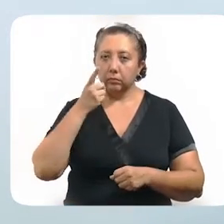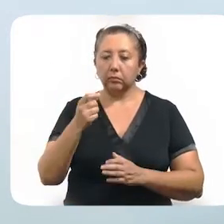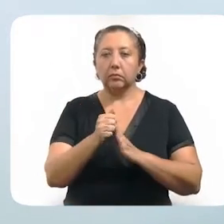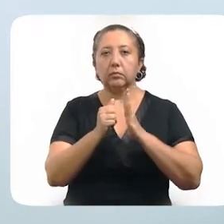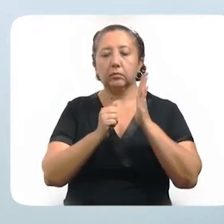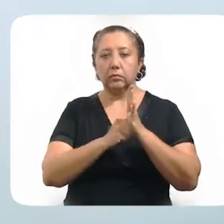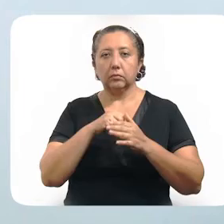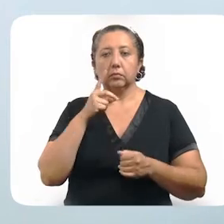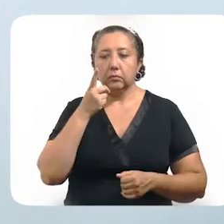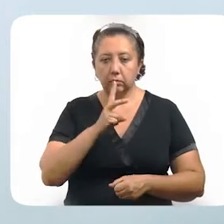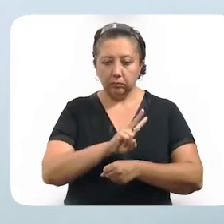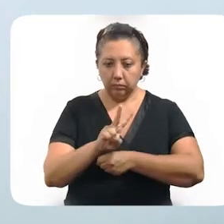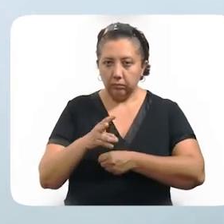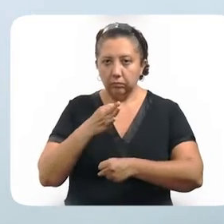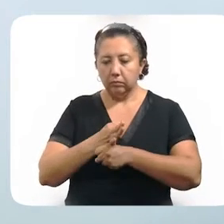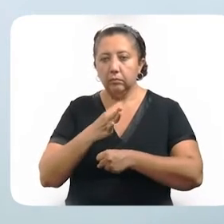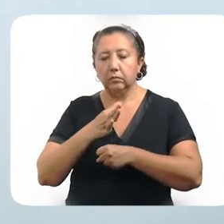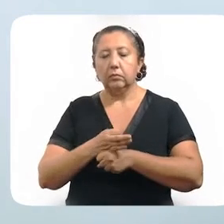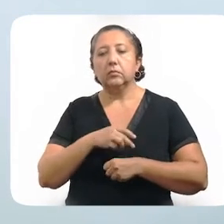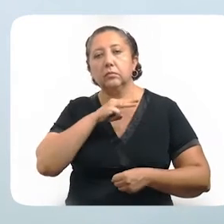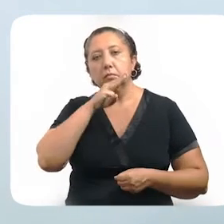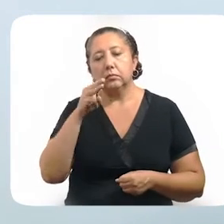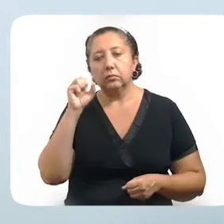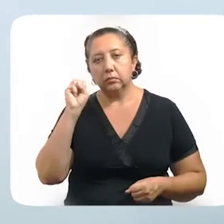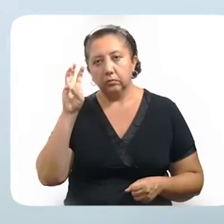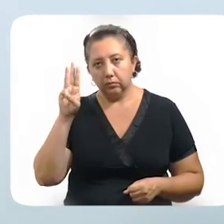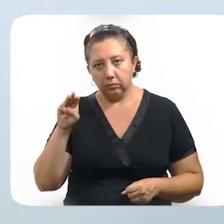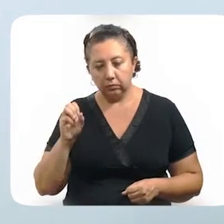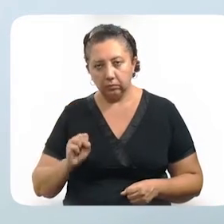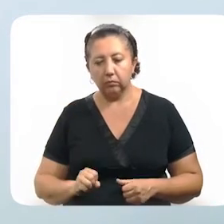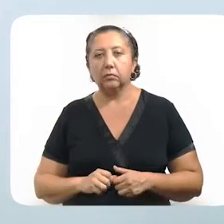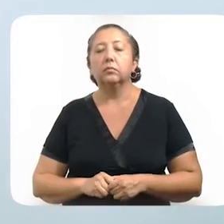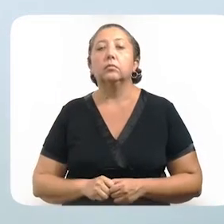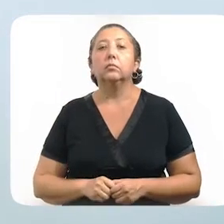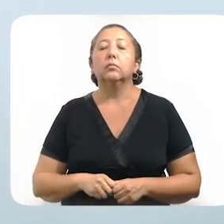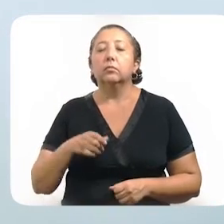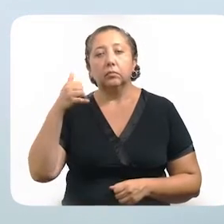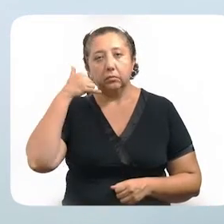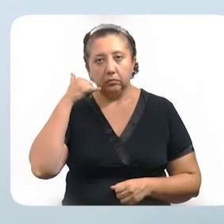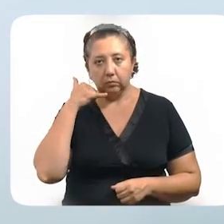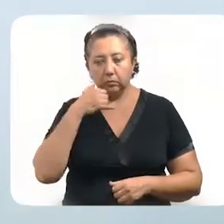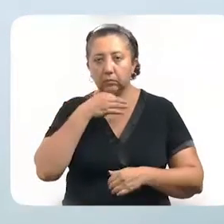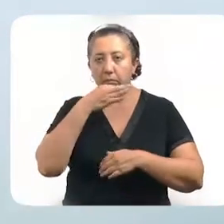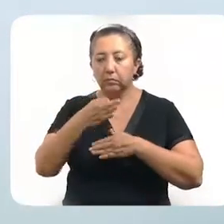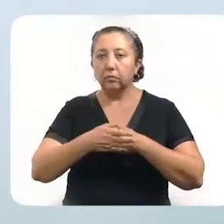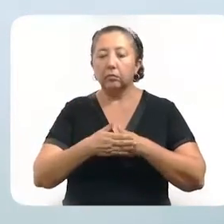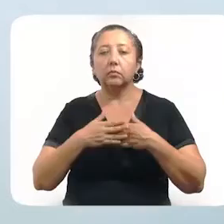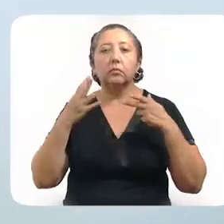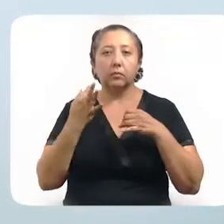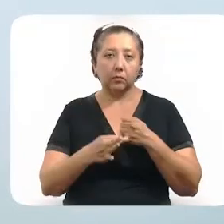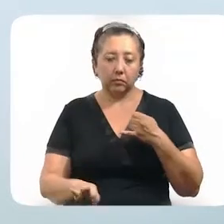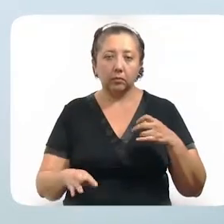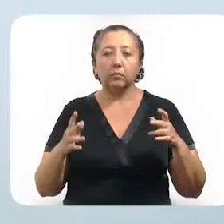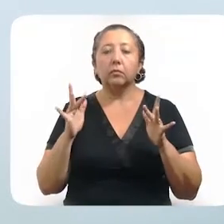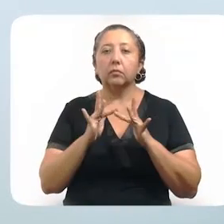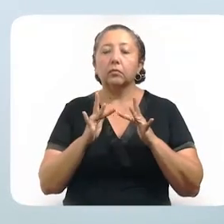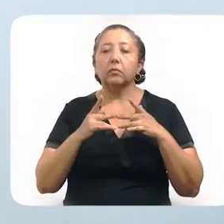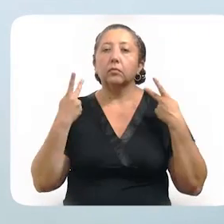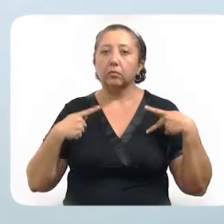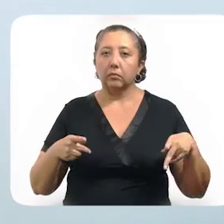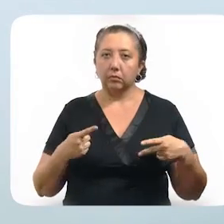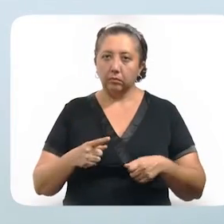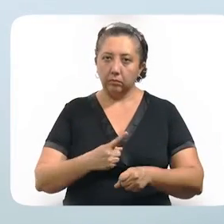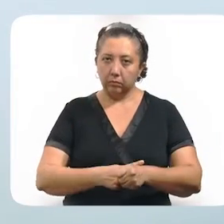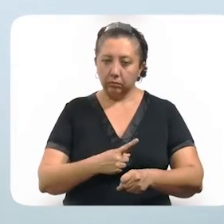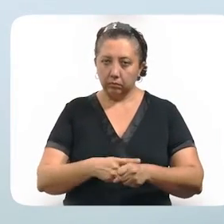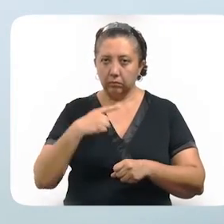un sistema de rastreo oportuno vía mensajes sms y llamadas telefónicas a los últimos contactos de las